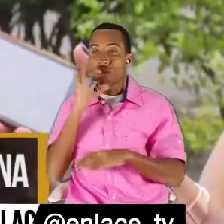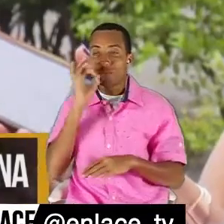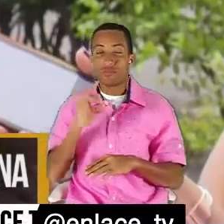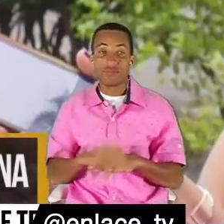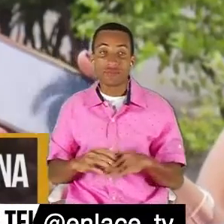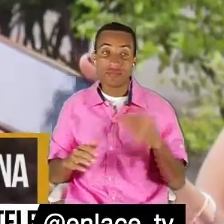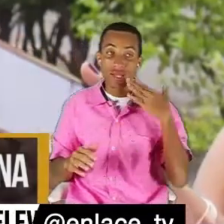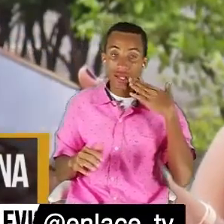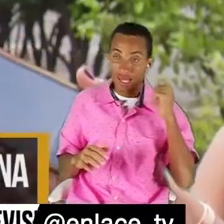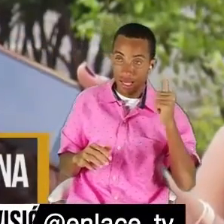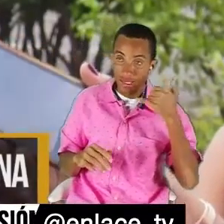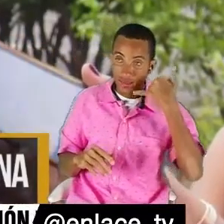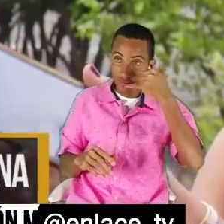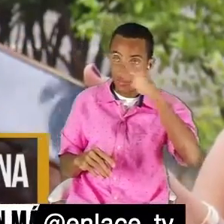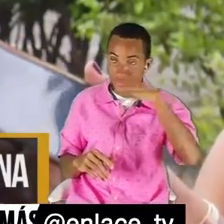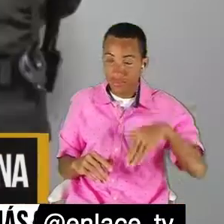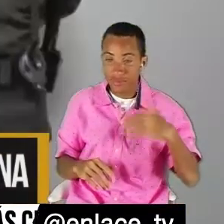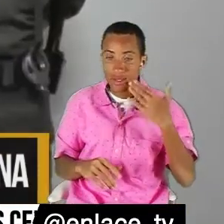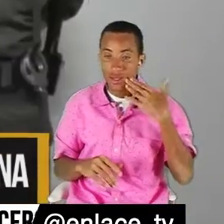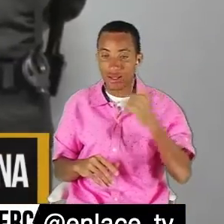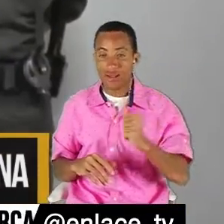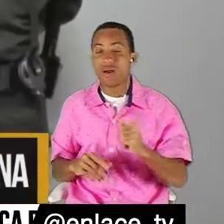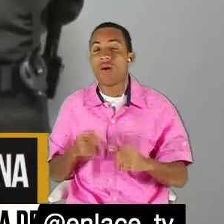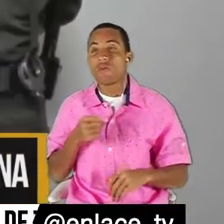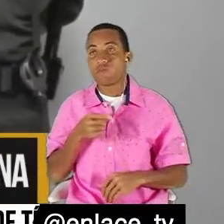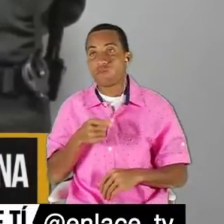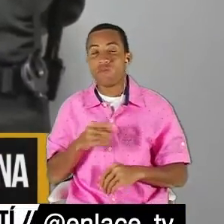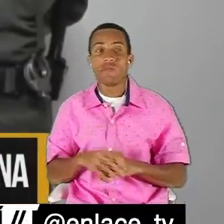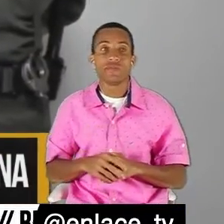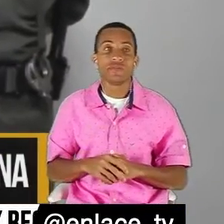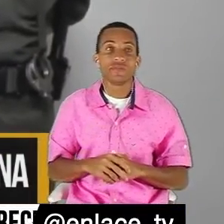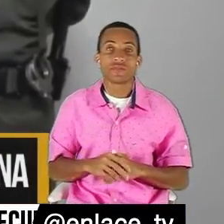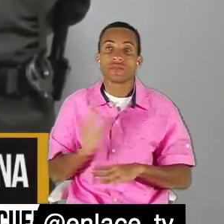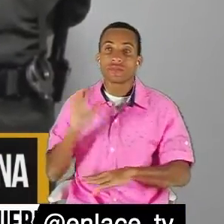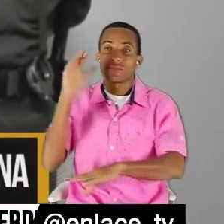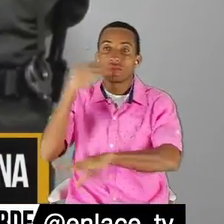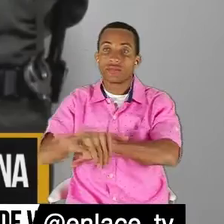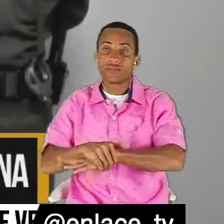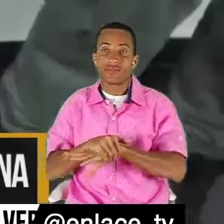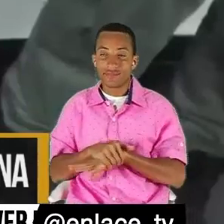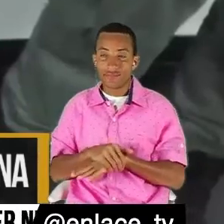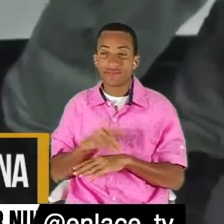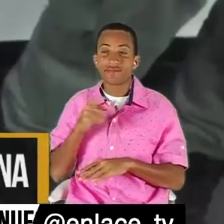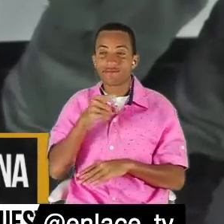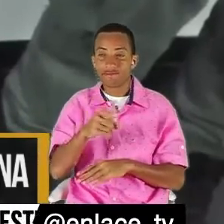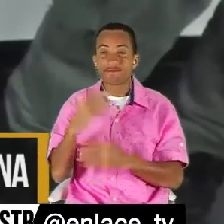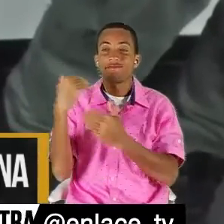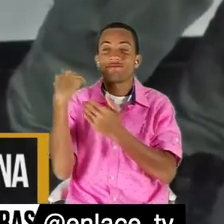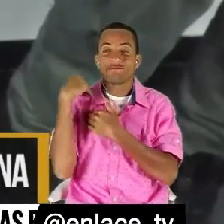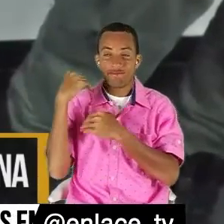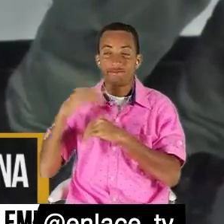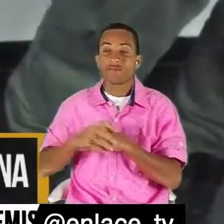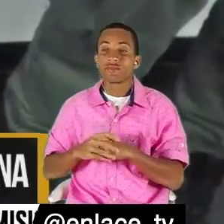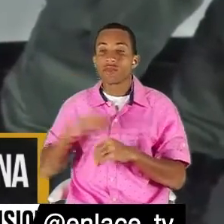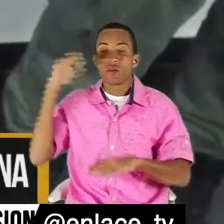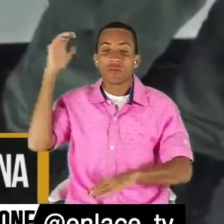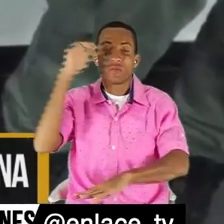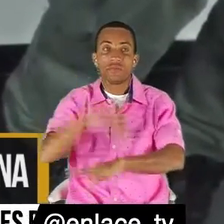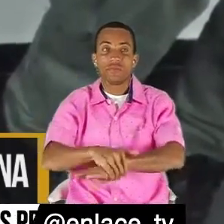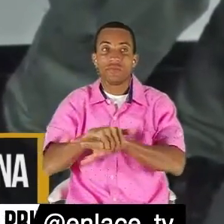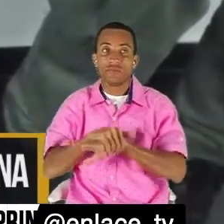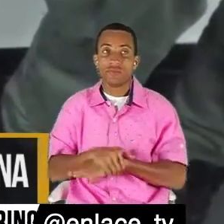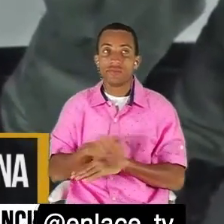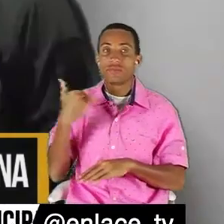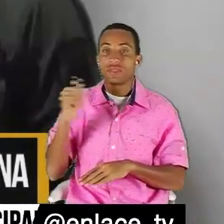y pues obviamente por la niña que se encontraba allí. La patrulla del cuadrante capturó al presunto responsable, a quien se le fue dictada medida de aseguramiento por